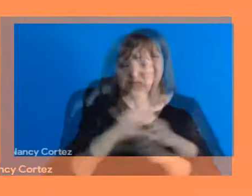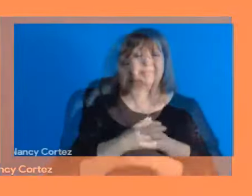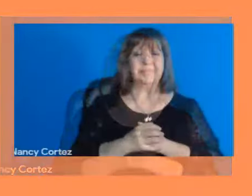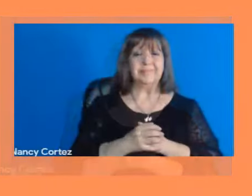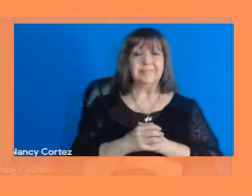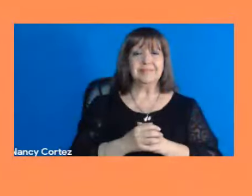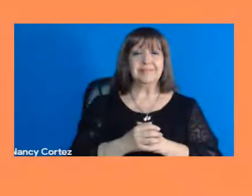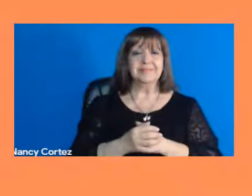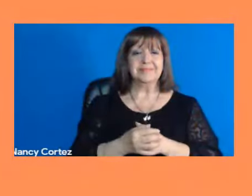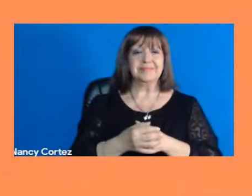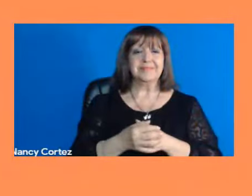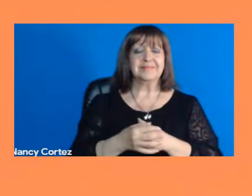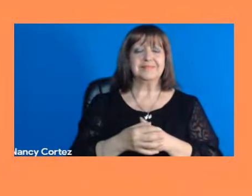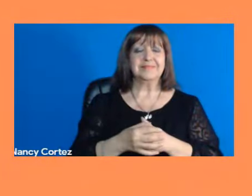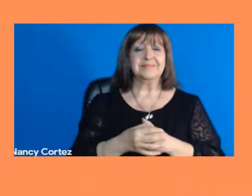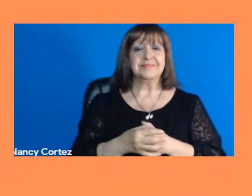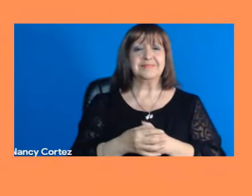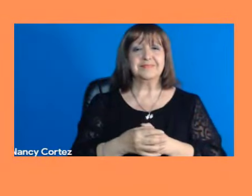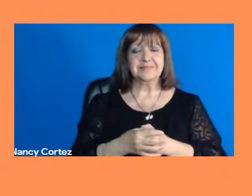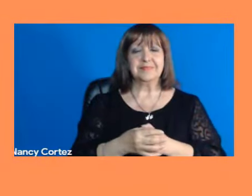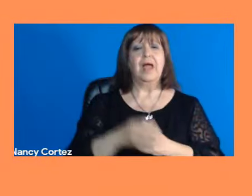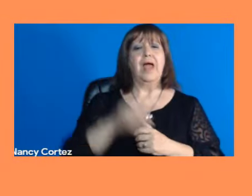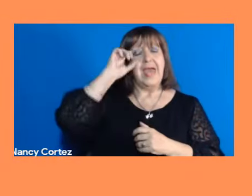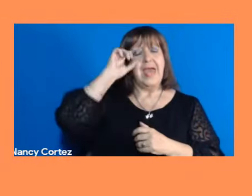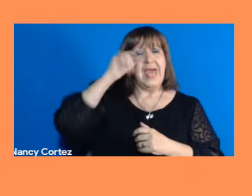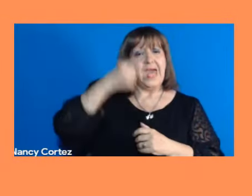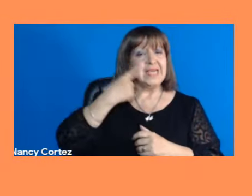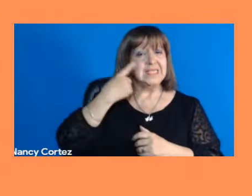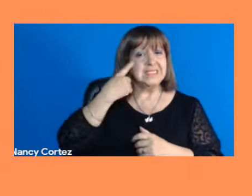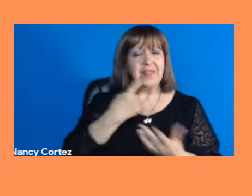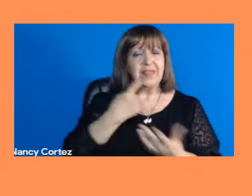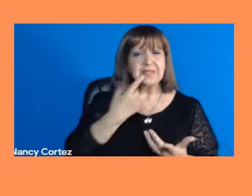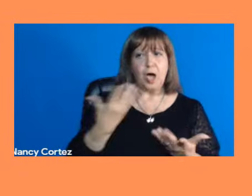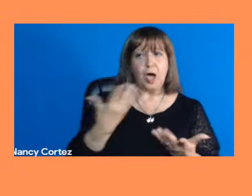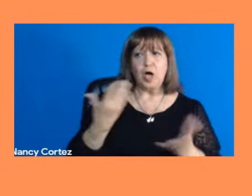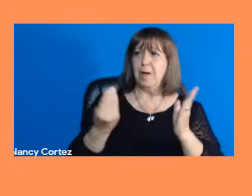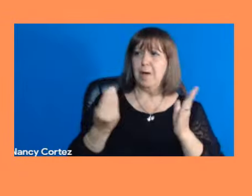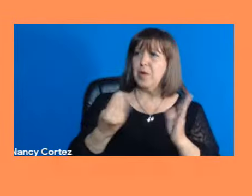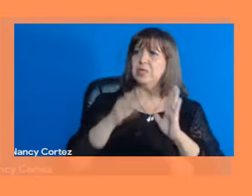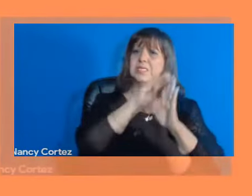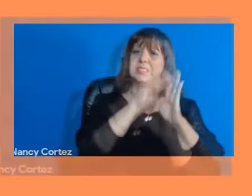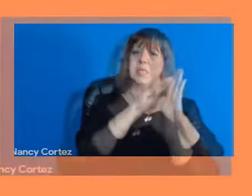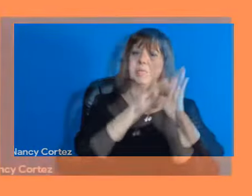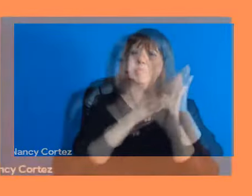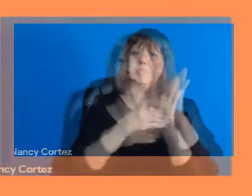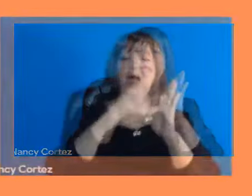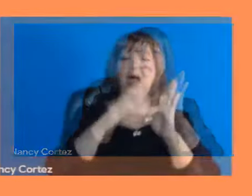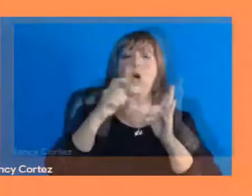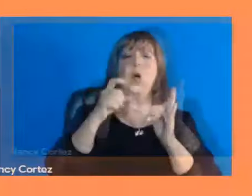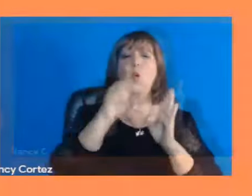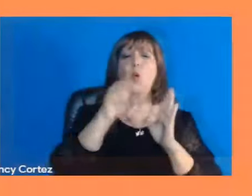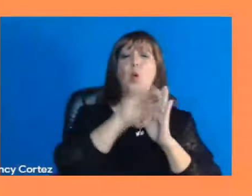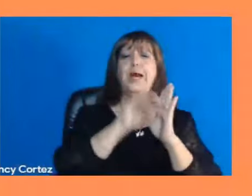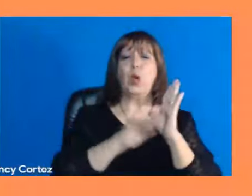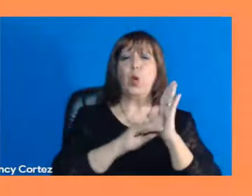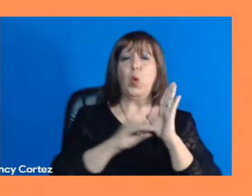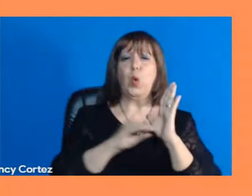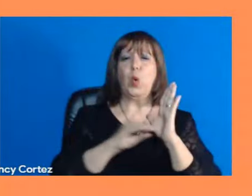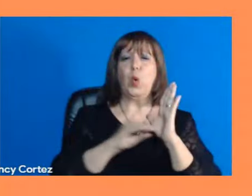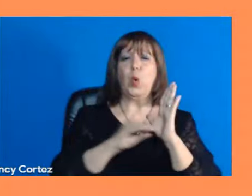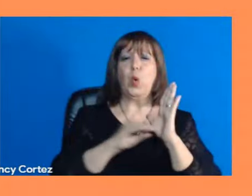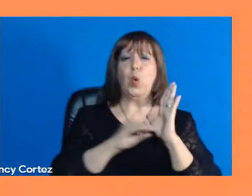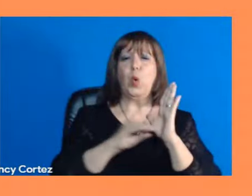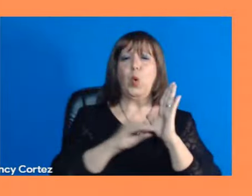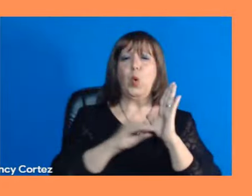La ESI cuestiona el currículum androcéntrico y promueve formas democráticas, accesibles y situadas de construcción